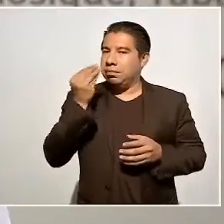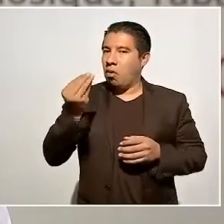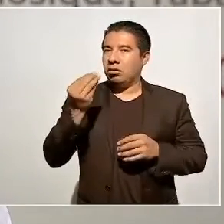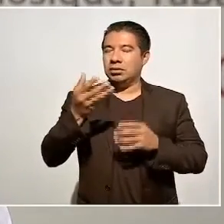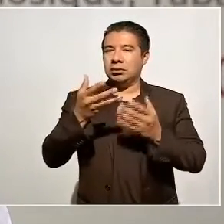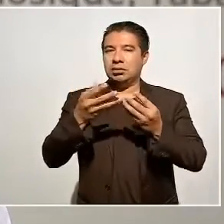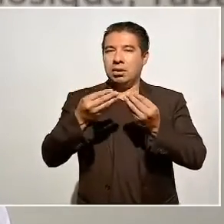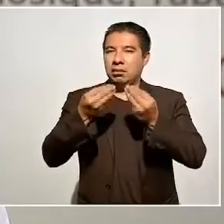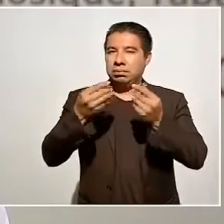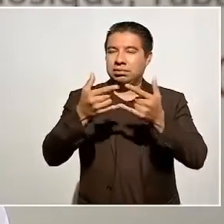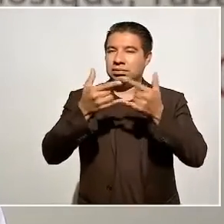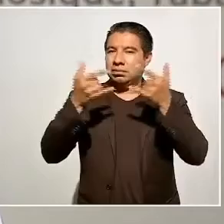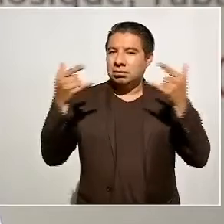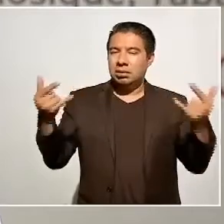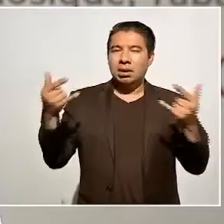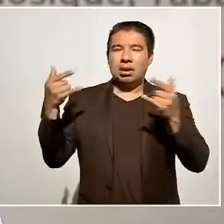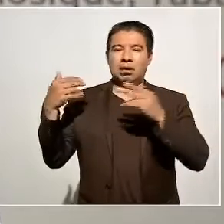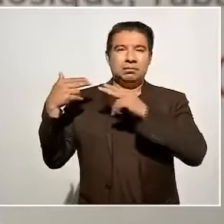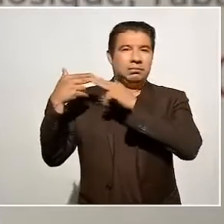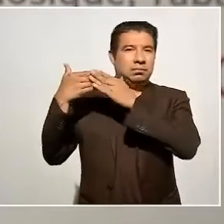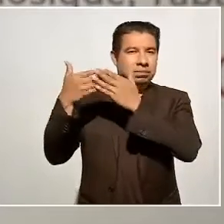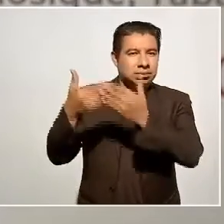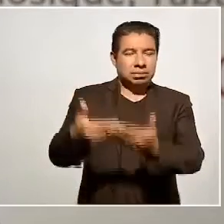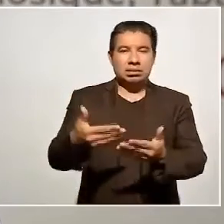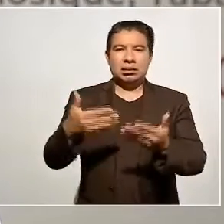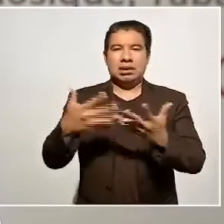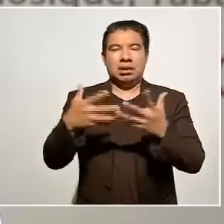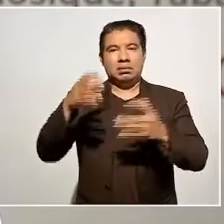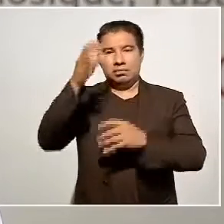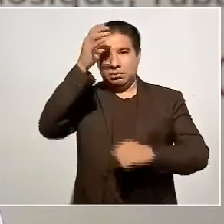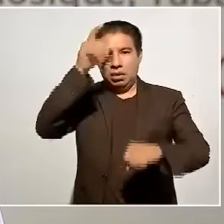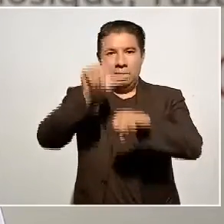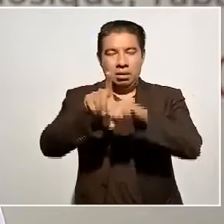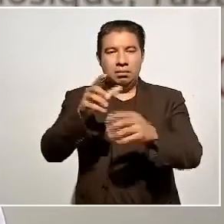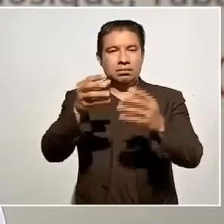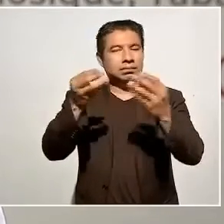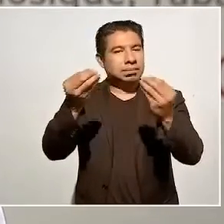historia, con tanta cultura.